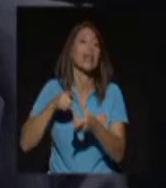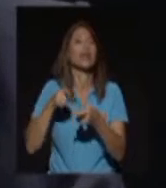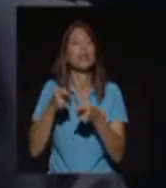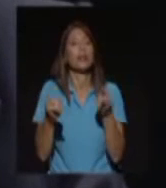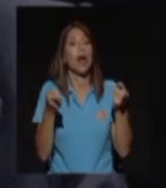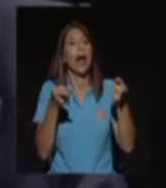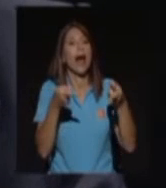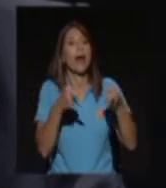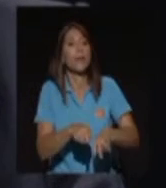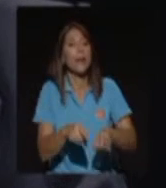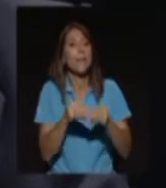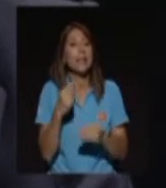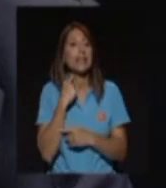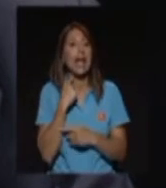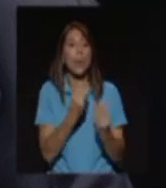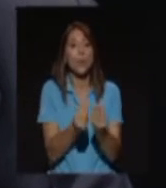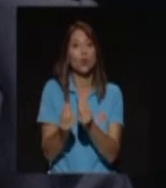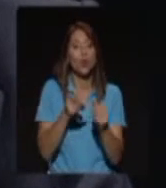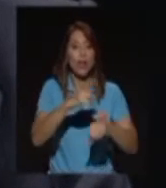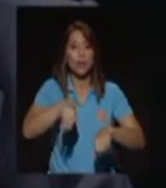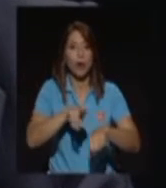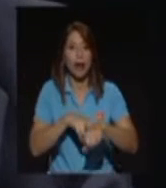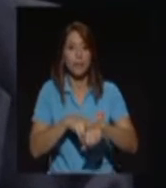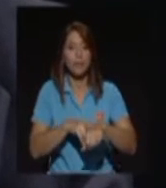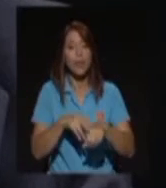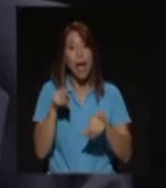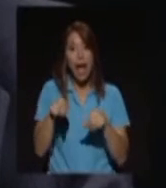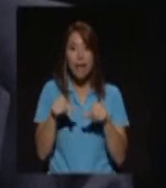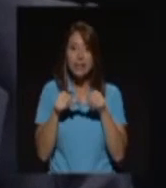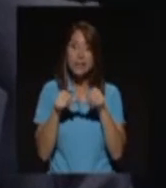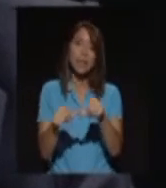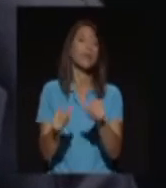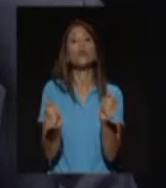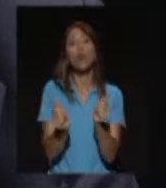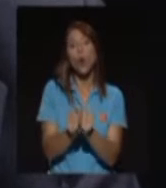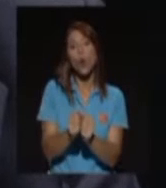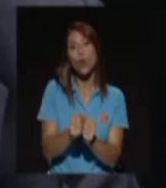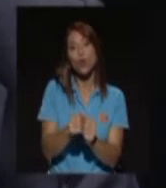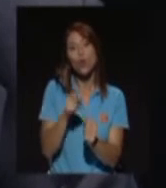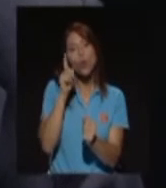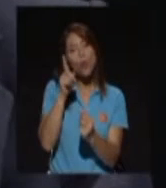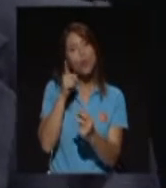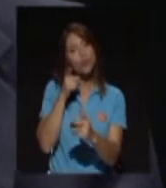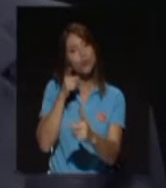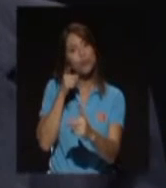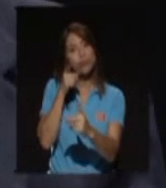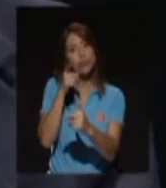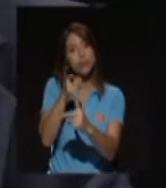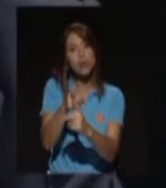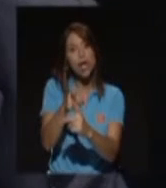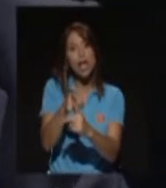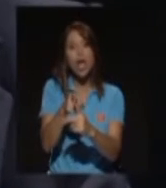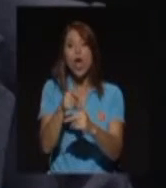seguimos un camino en que no se ha tratado de eliminar los modelos